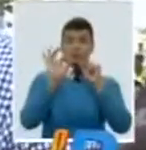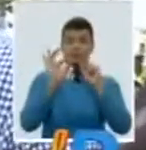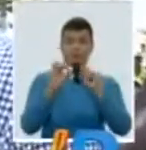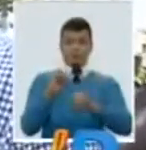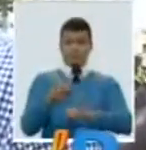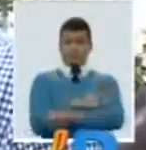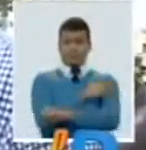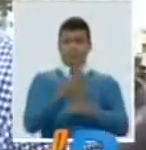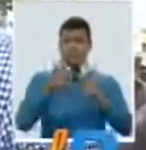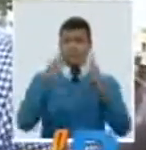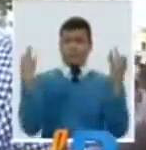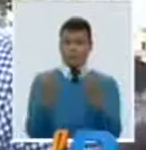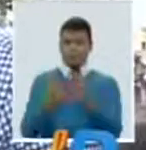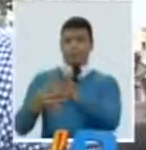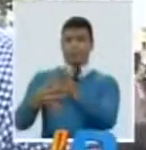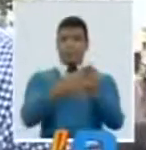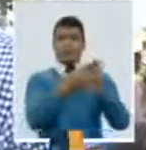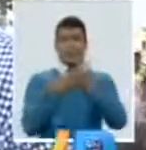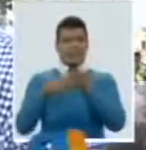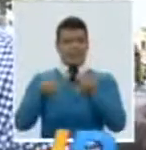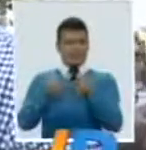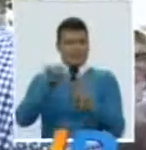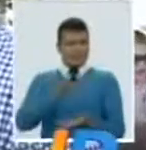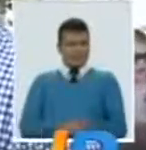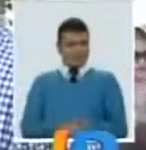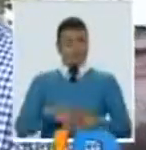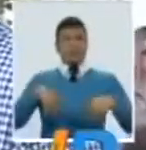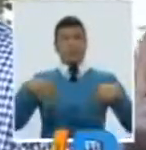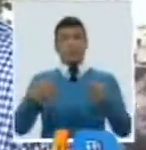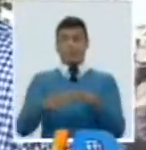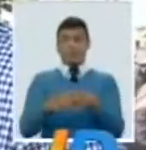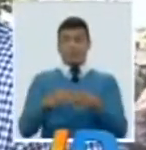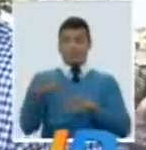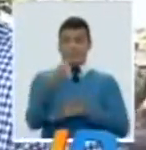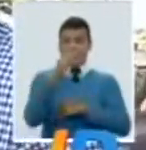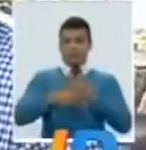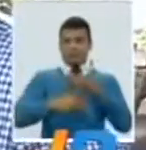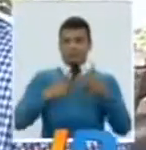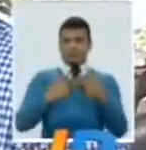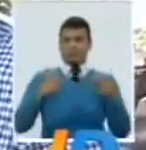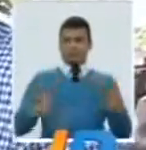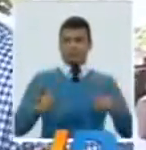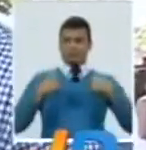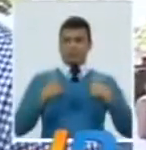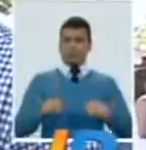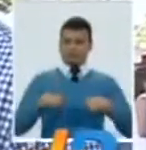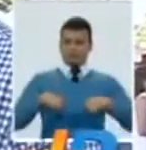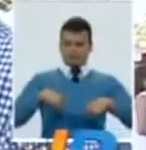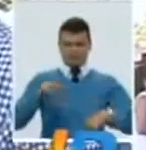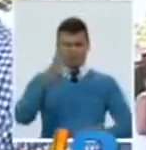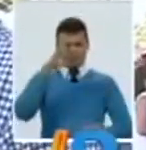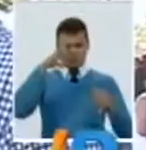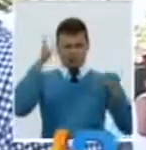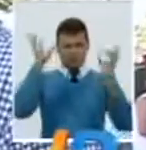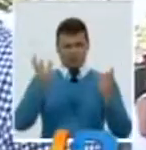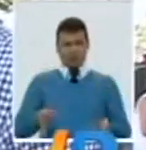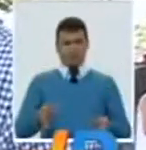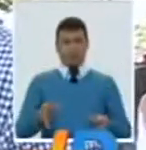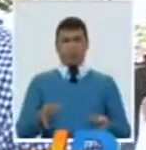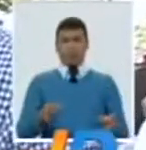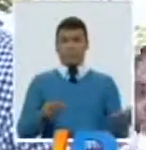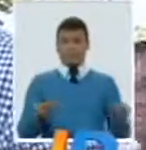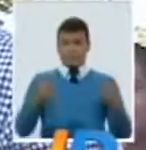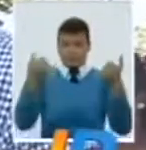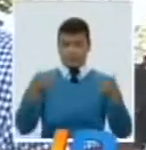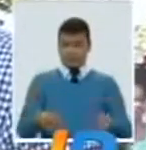una familia unida y eso hace que una selección o un grupo crezca, así que estamos convencidos de que para terminar primeros